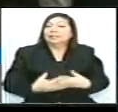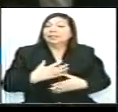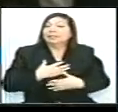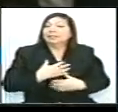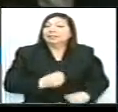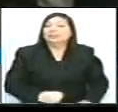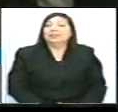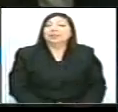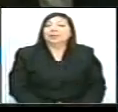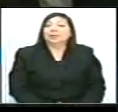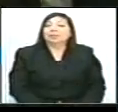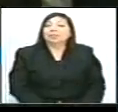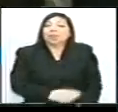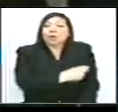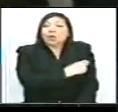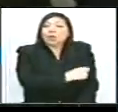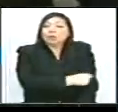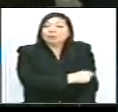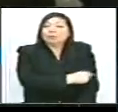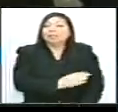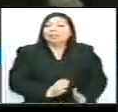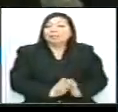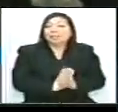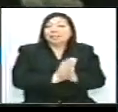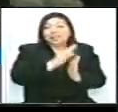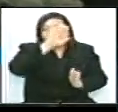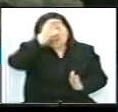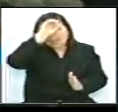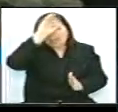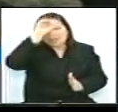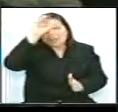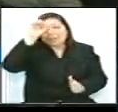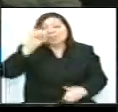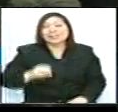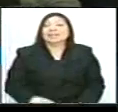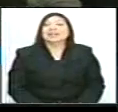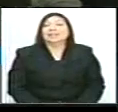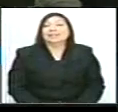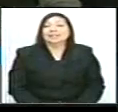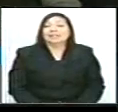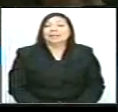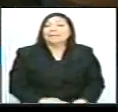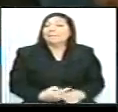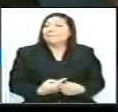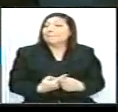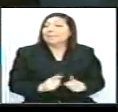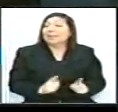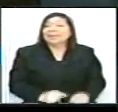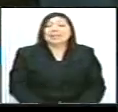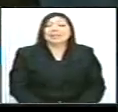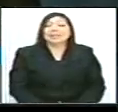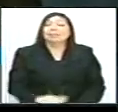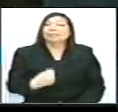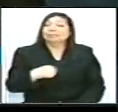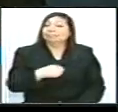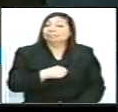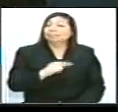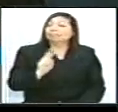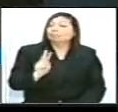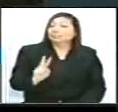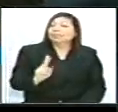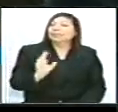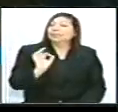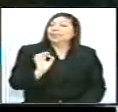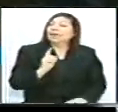salud, el hospital Santa Rosa y redes periféricas. Sin embargo, nosotros vemos que